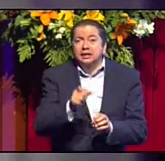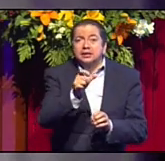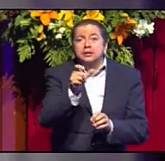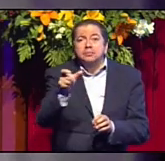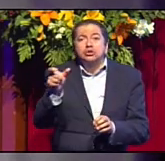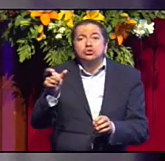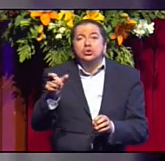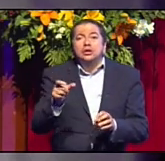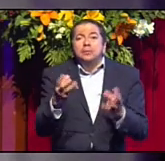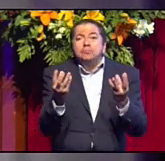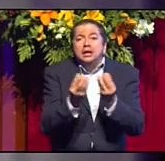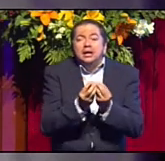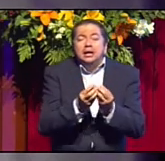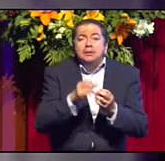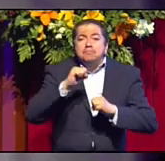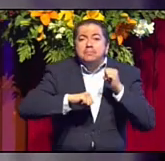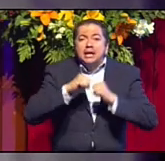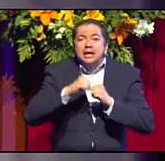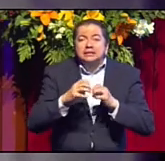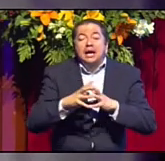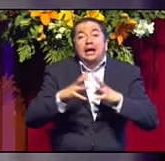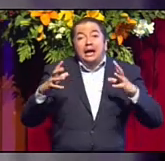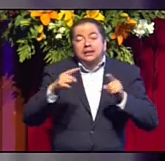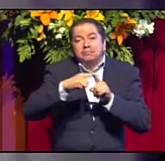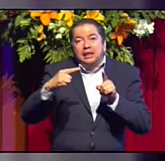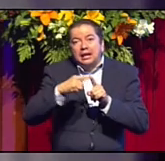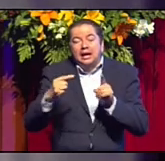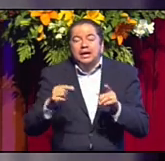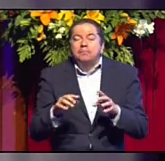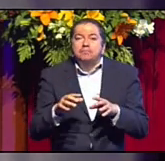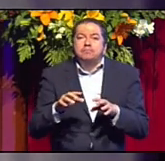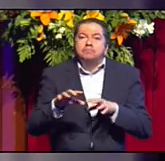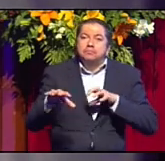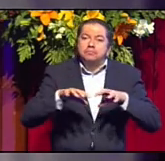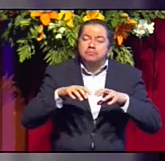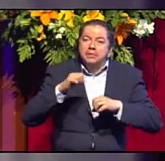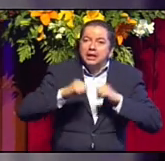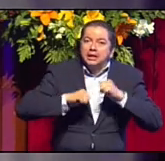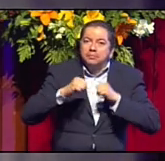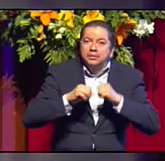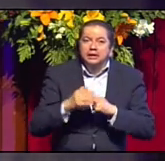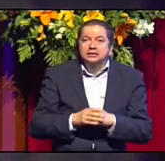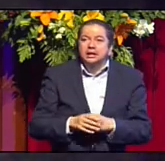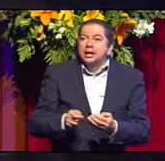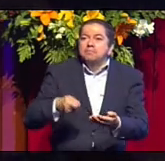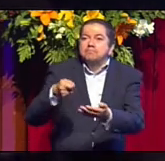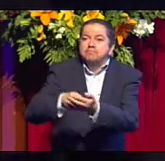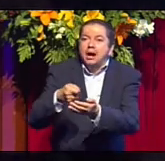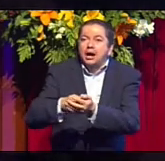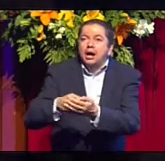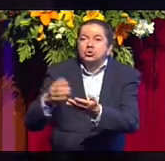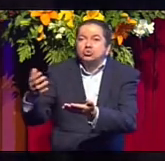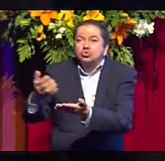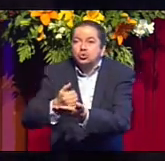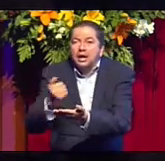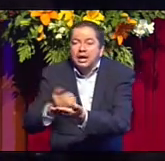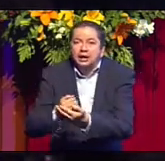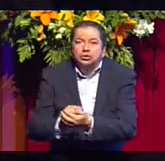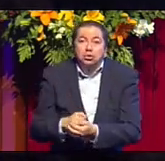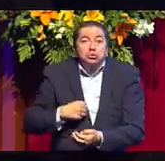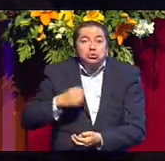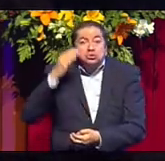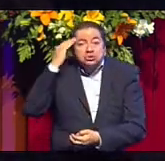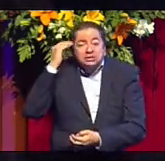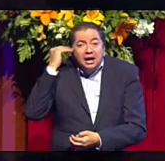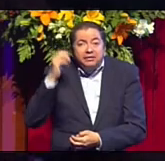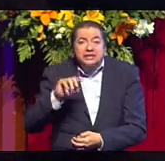pequeños y medianos empresarios, que trabajan día a día, que tienen que pagar sueldos, cotizaciones, previsionales, que no saben si el día de